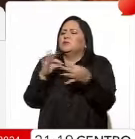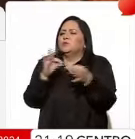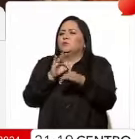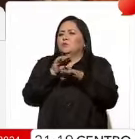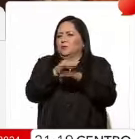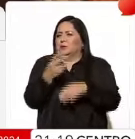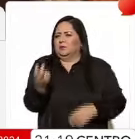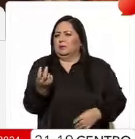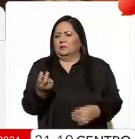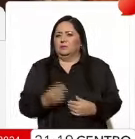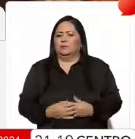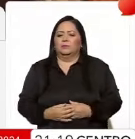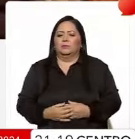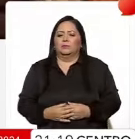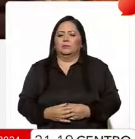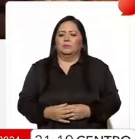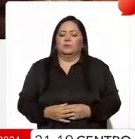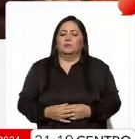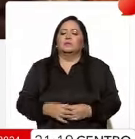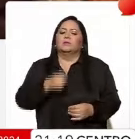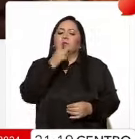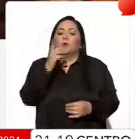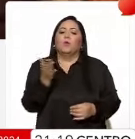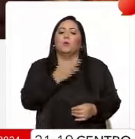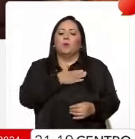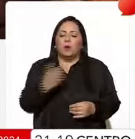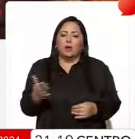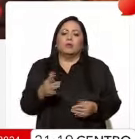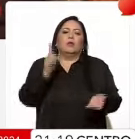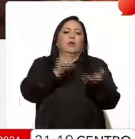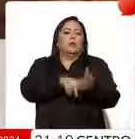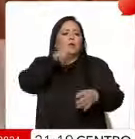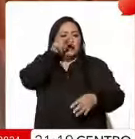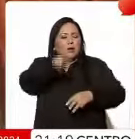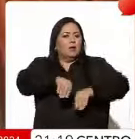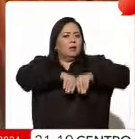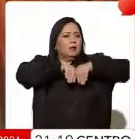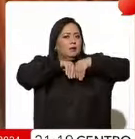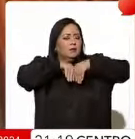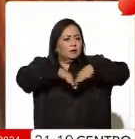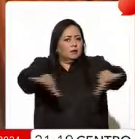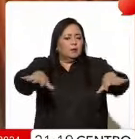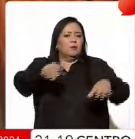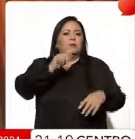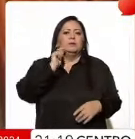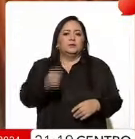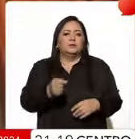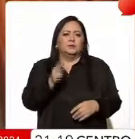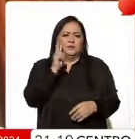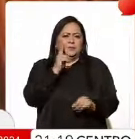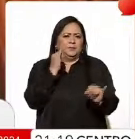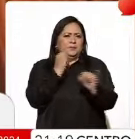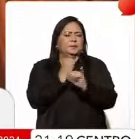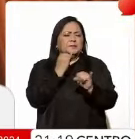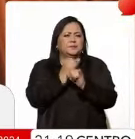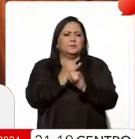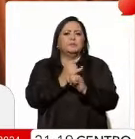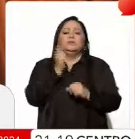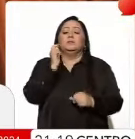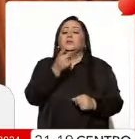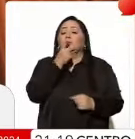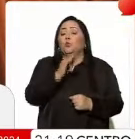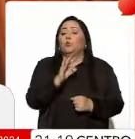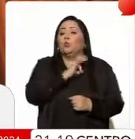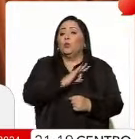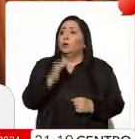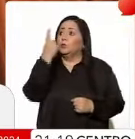sobre esto? Bueno, ha estado circulando en algunos medios de comunicación, en redes sociales, la posibilidad